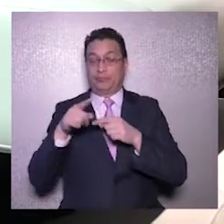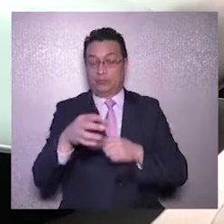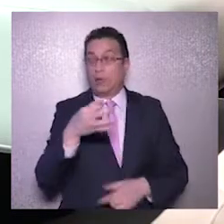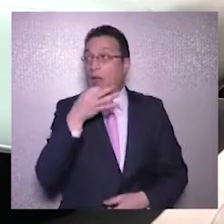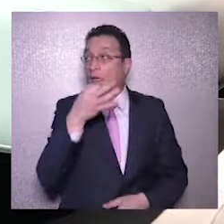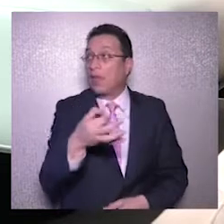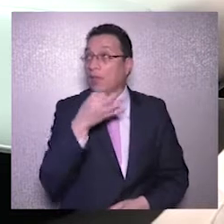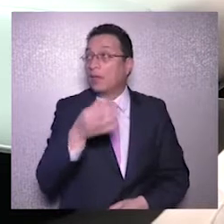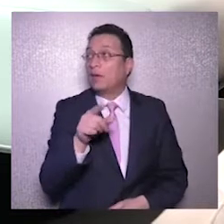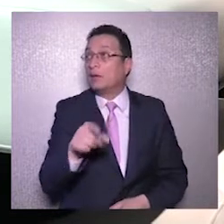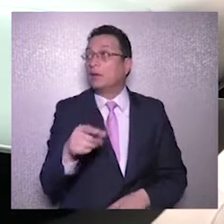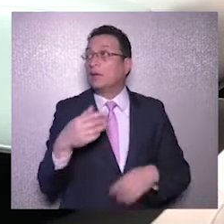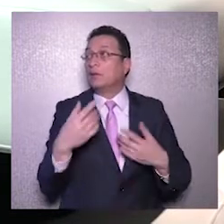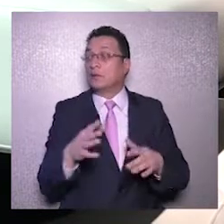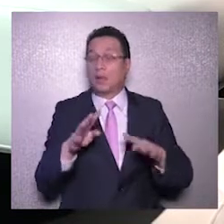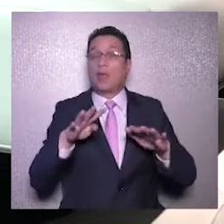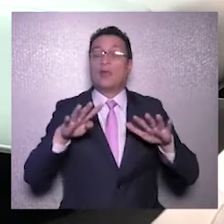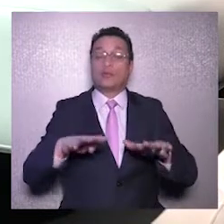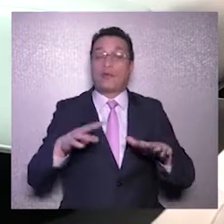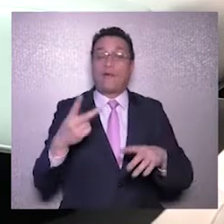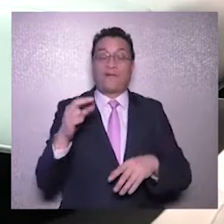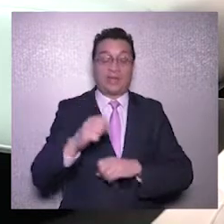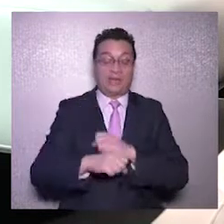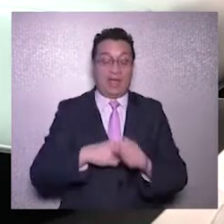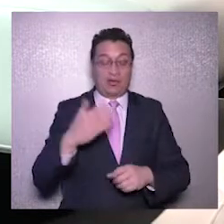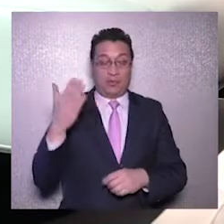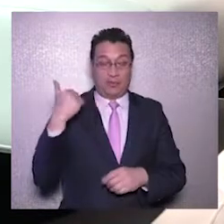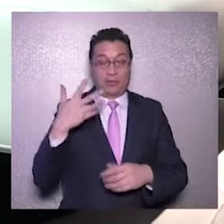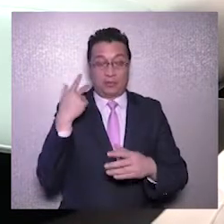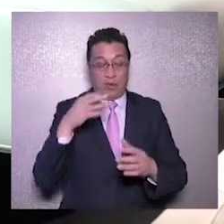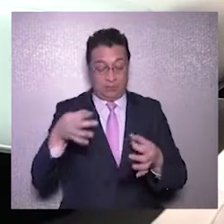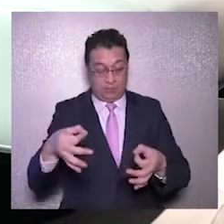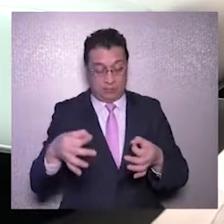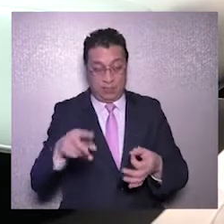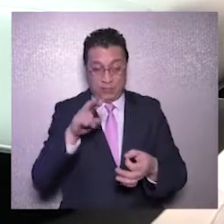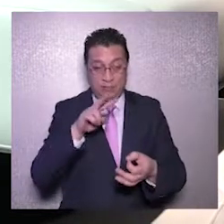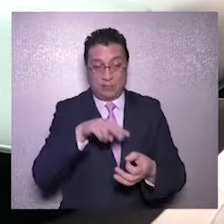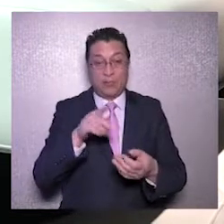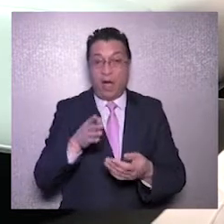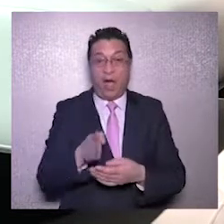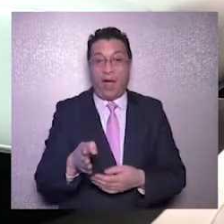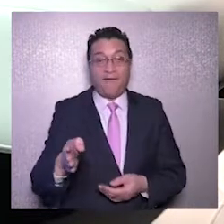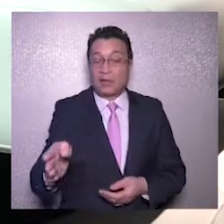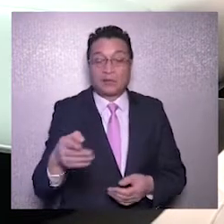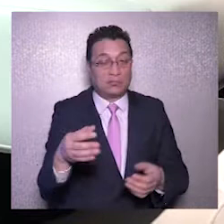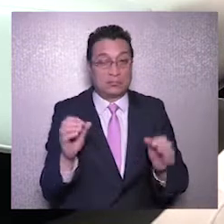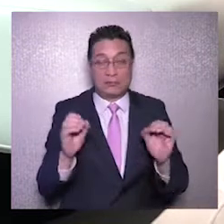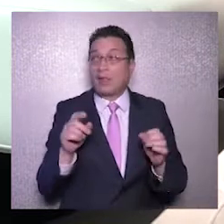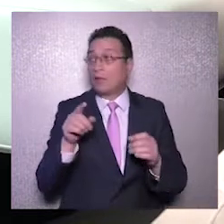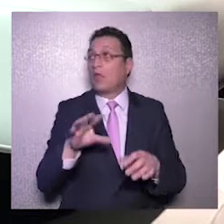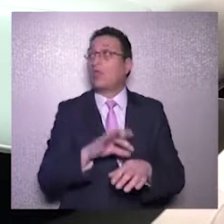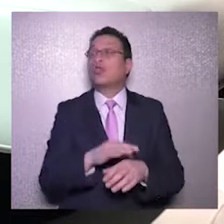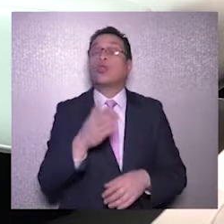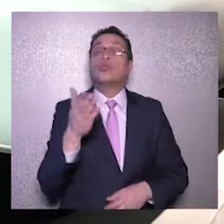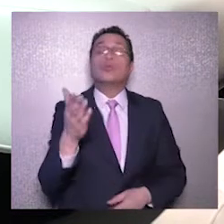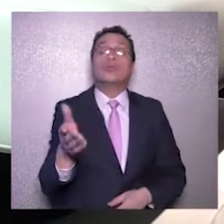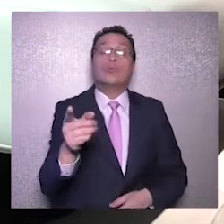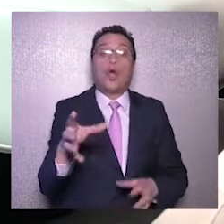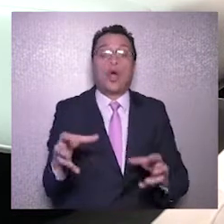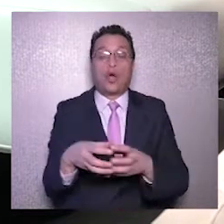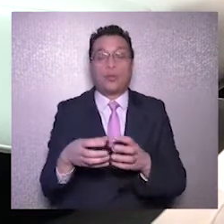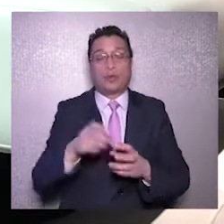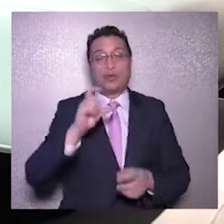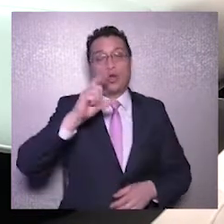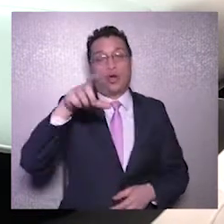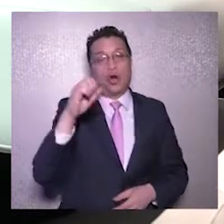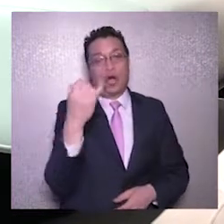documentos de hace 19, 20 años y su visión es que no hemos avanzado precisamente. Doctor García, su visión desde el comando de Carolina